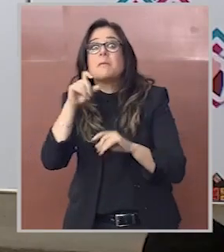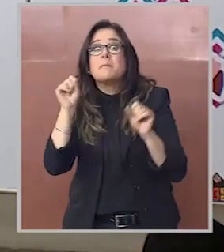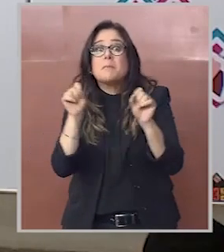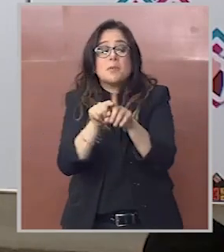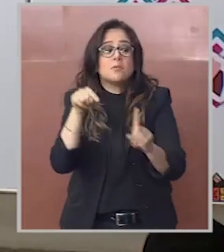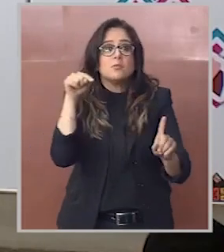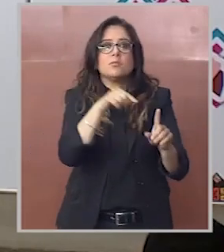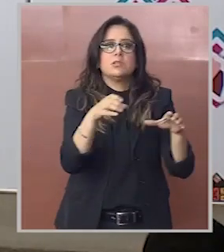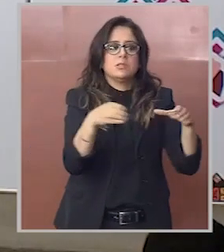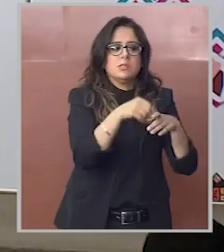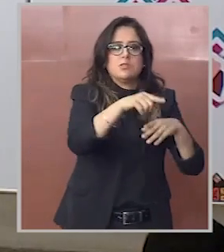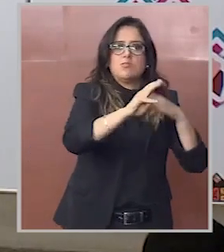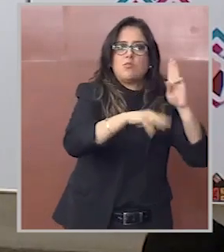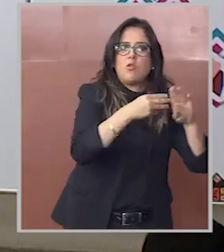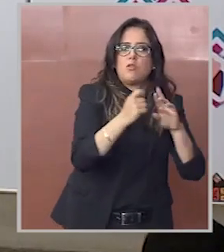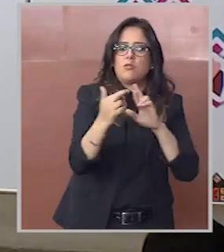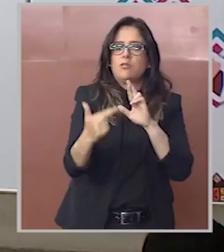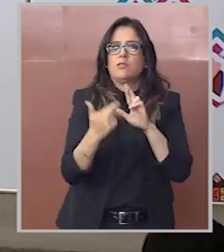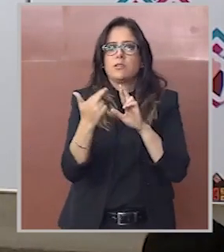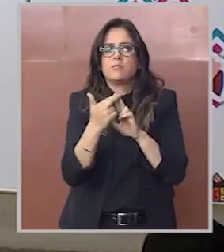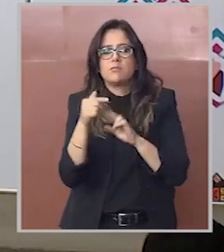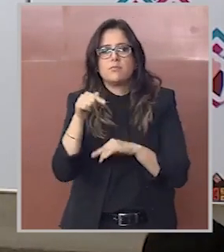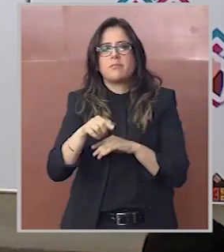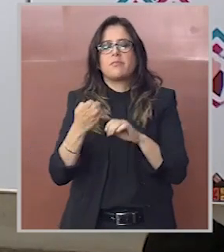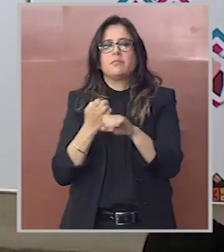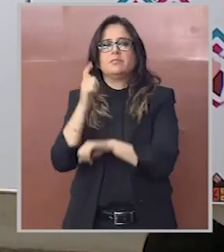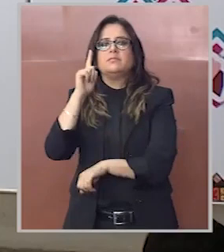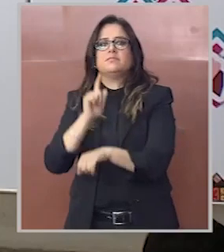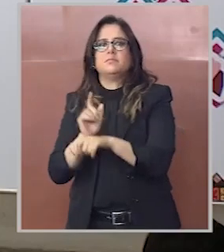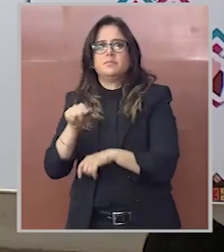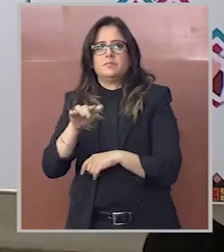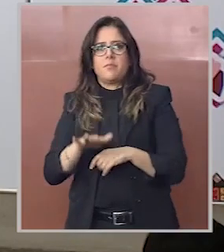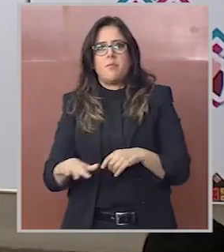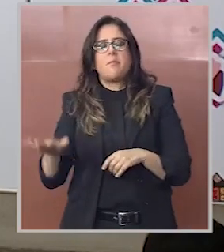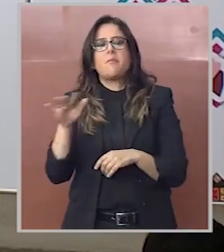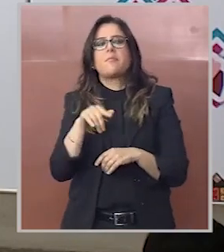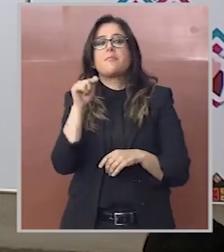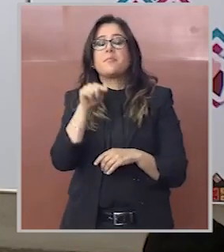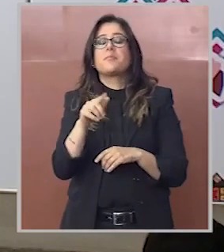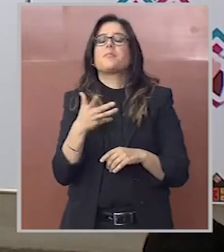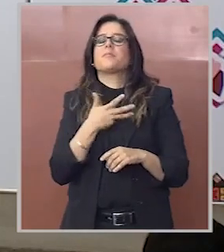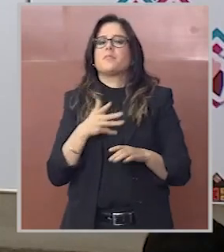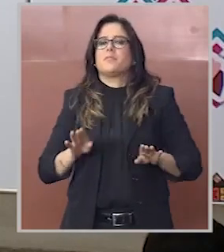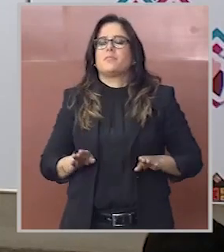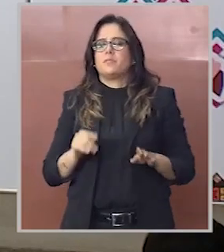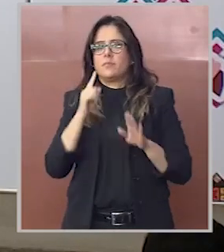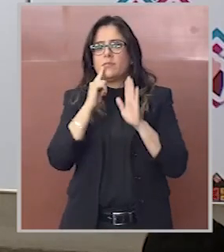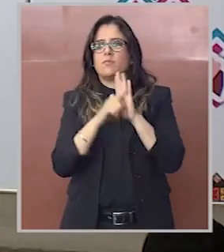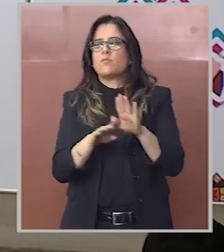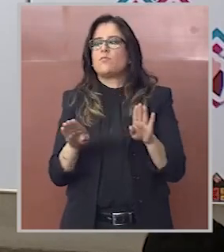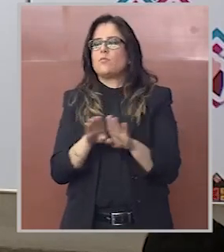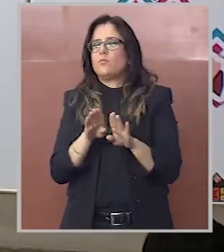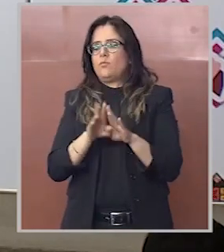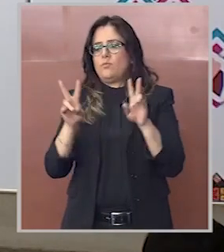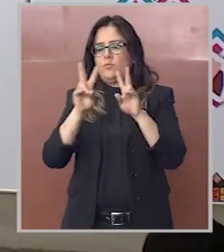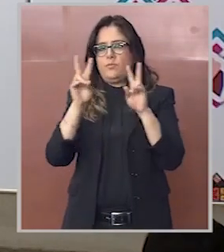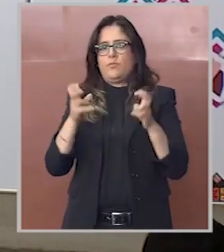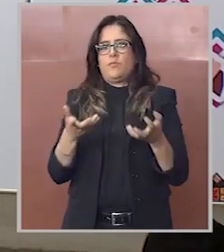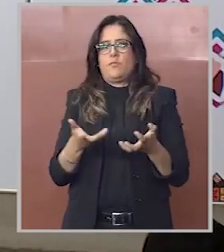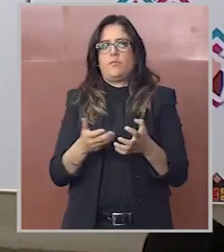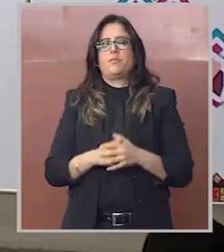Estatal creo que ahí está un poco la manera en que debemos abordar este tipo de temas